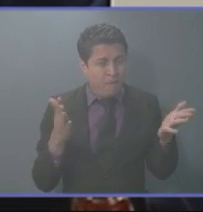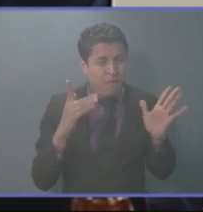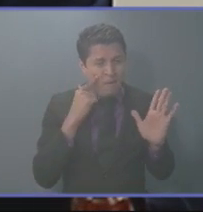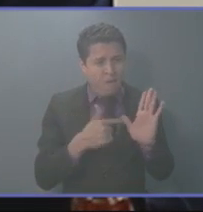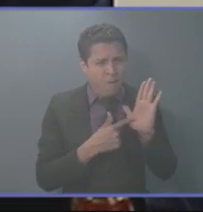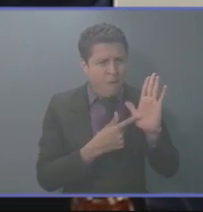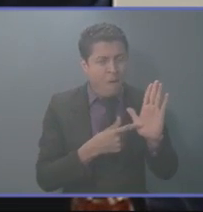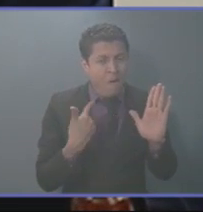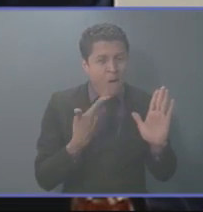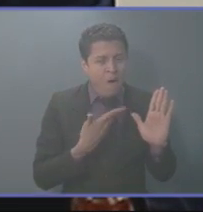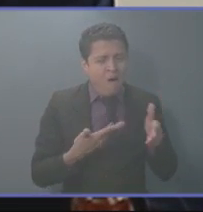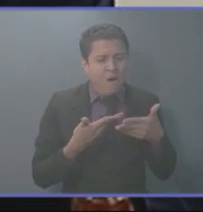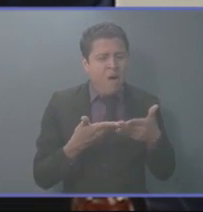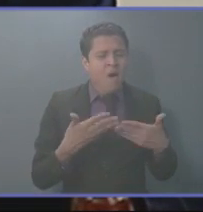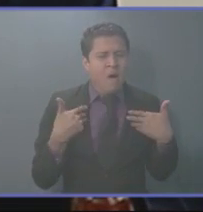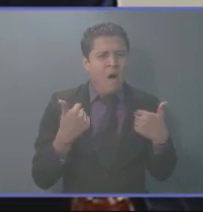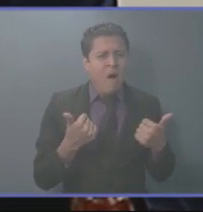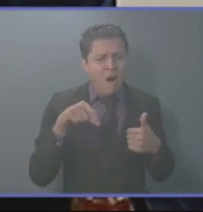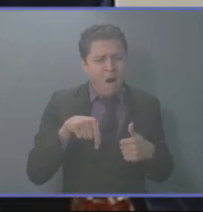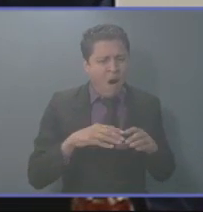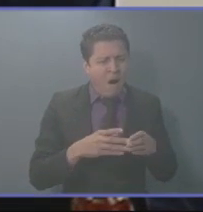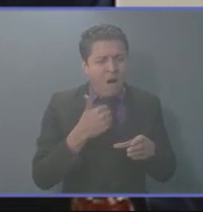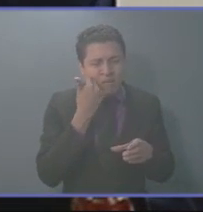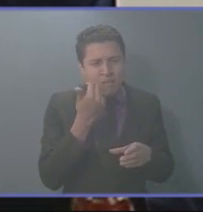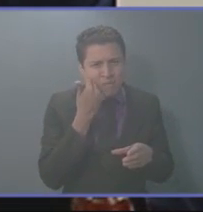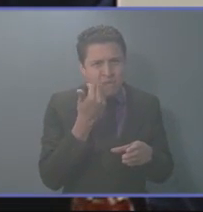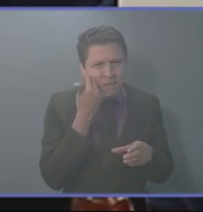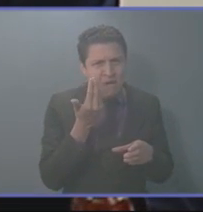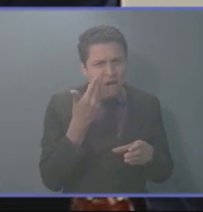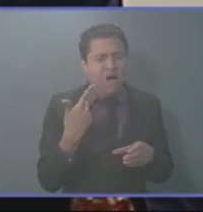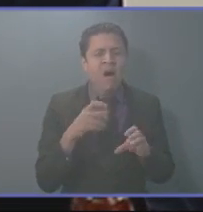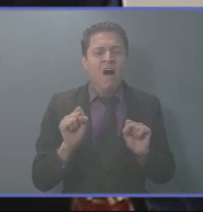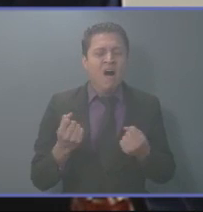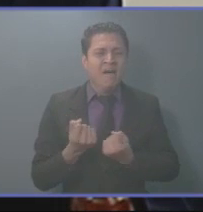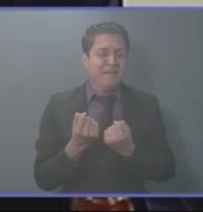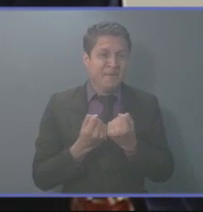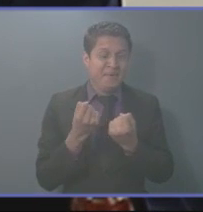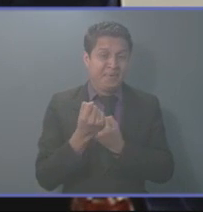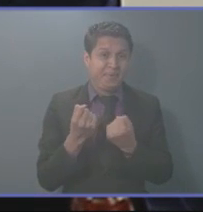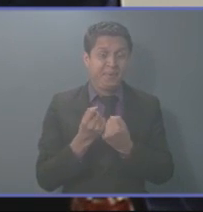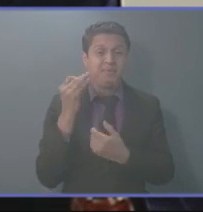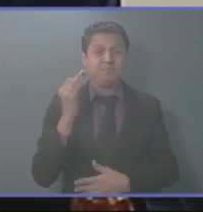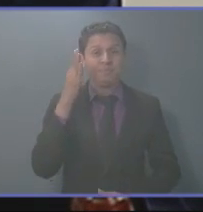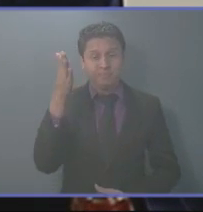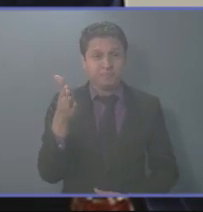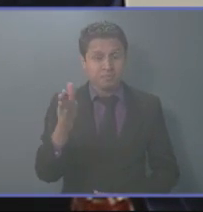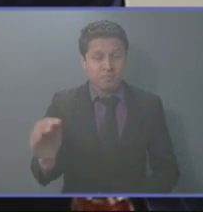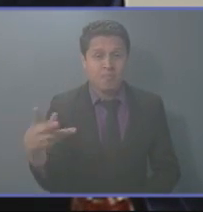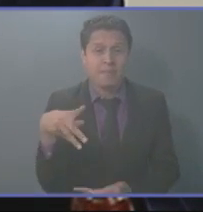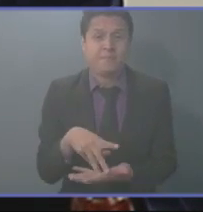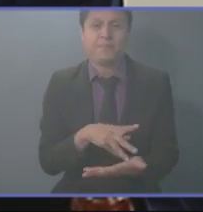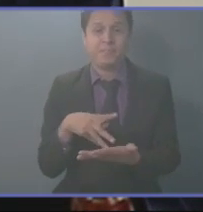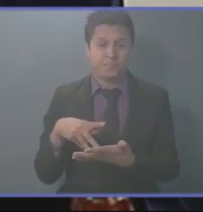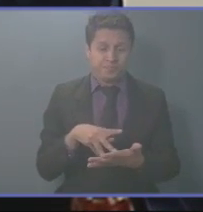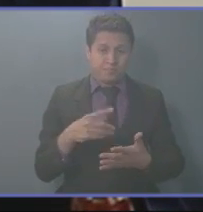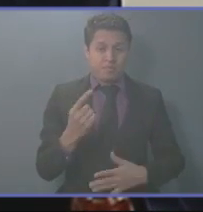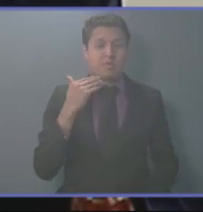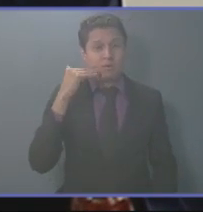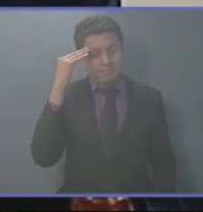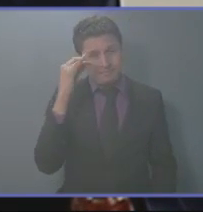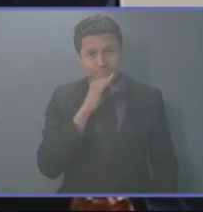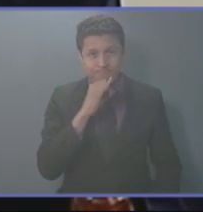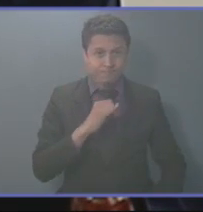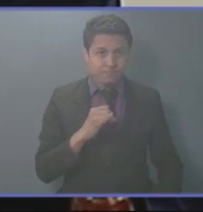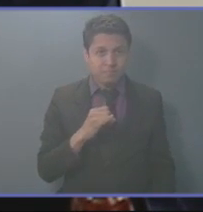nosotros invertimos en la salud de nuestra juventud, vamos a tener, señores, en el futuro una población de adultos